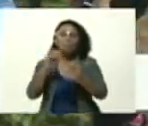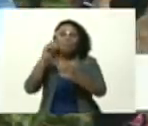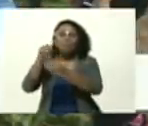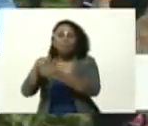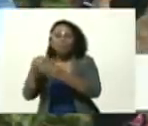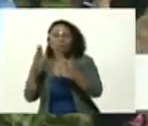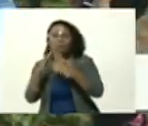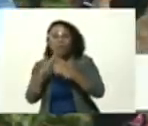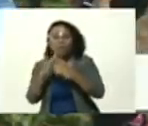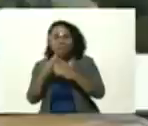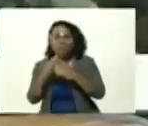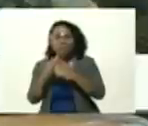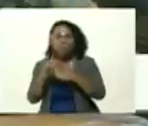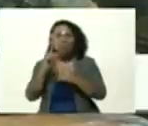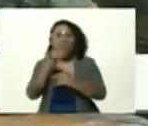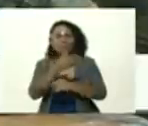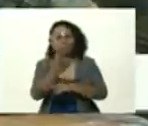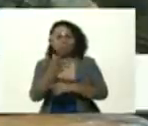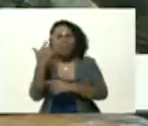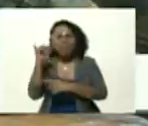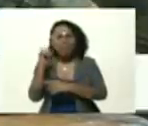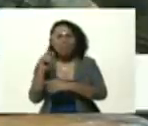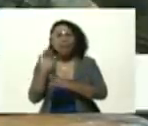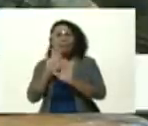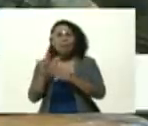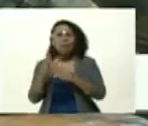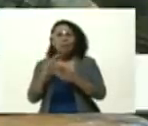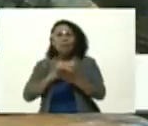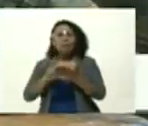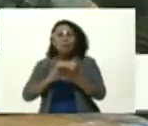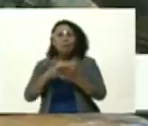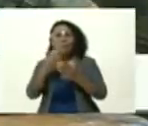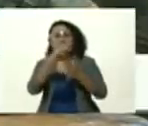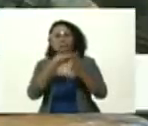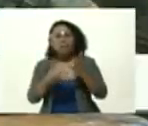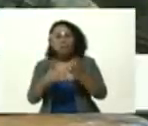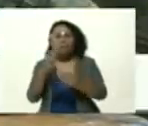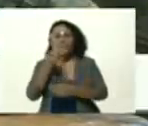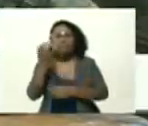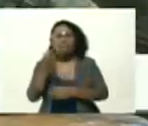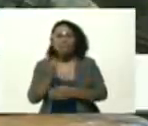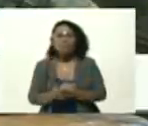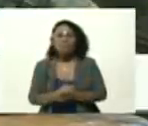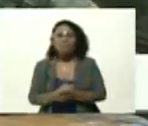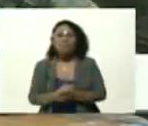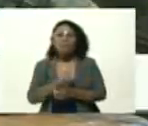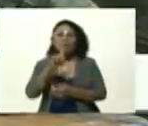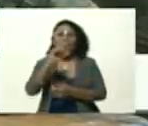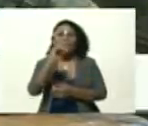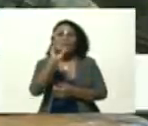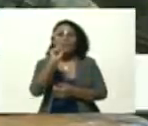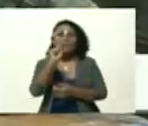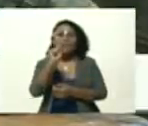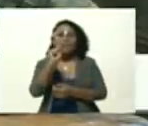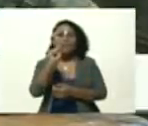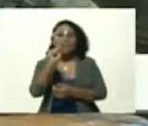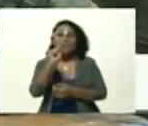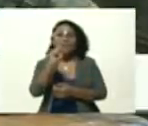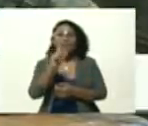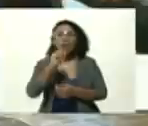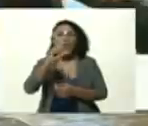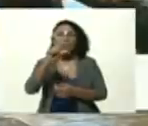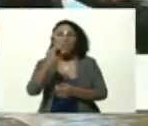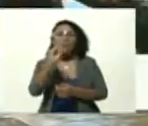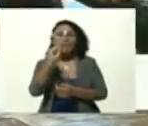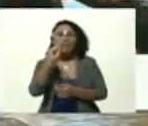Y cuenten con todo el apoyo para la recuperación de los enseres. De verdad. Luis José, Luis José,